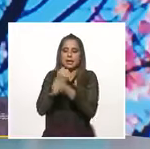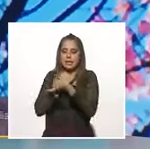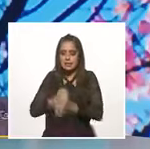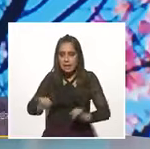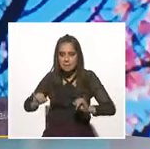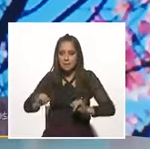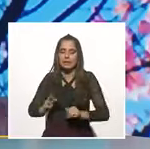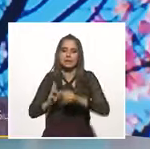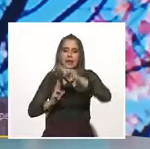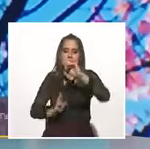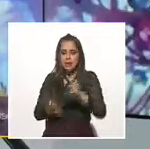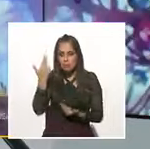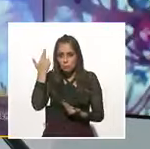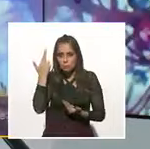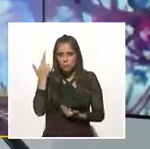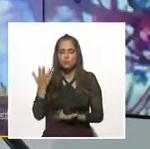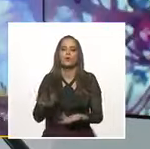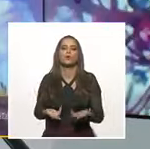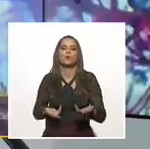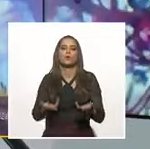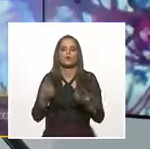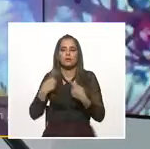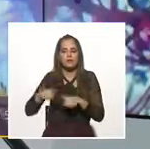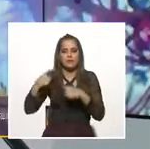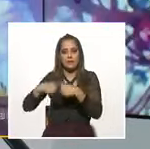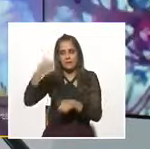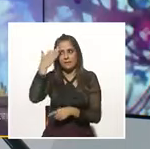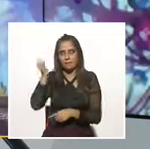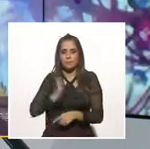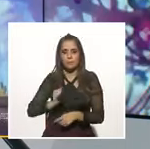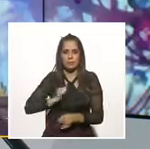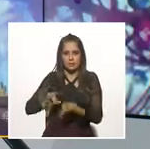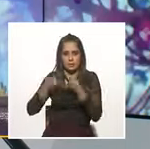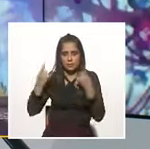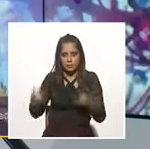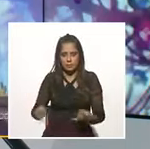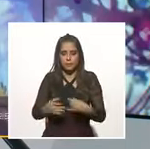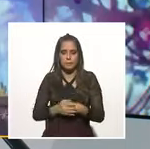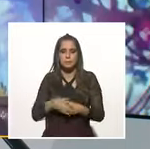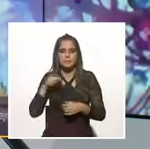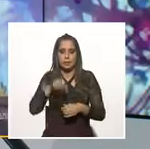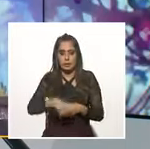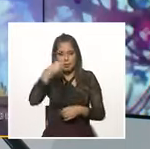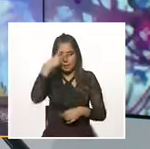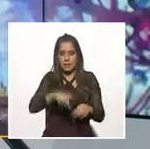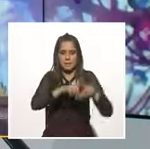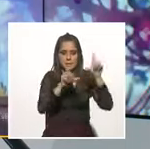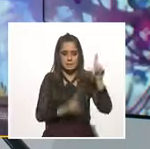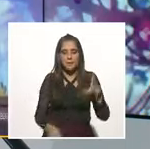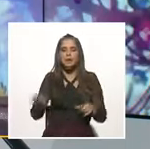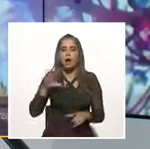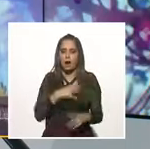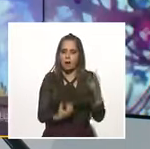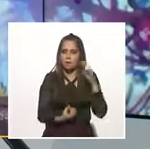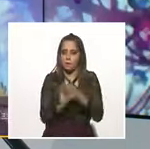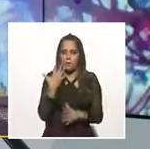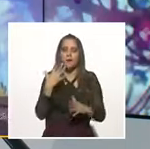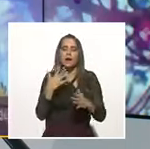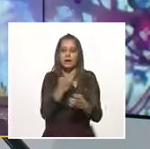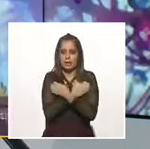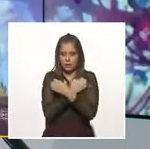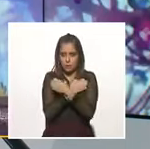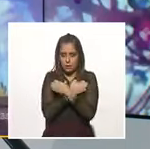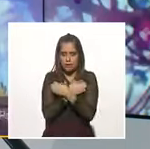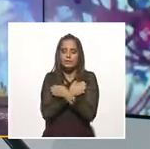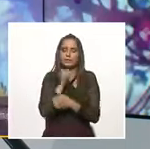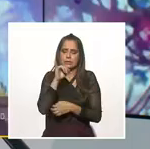revolución. Claro, ¿no? Y no me refería políticamente, sino me refería en cuanto a la educación, que seguimos en México teniendo todavía